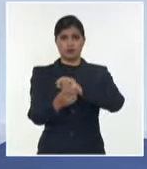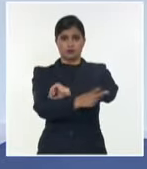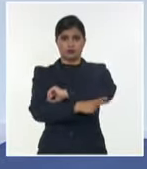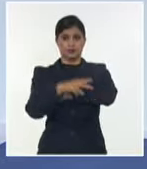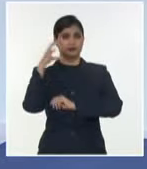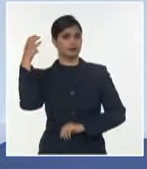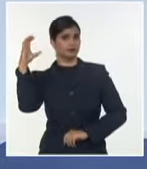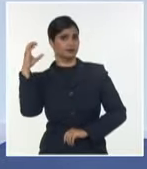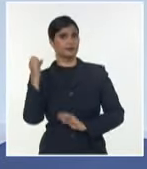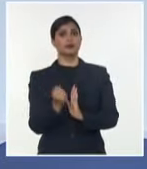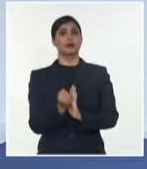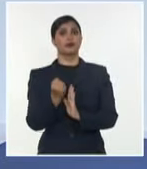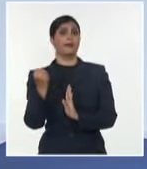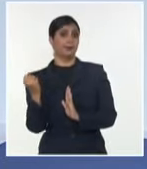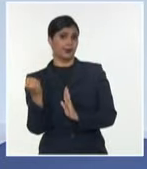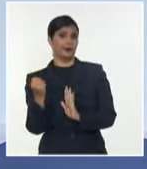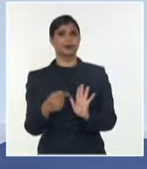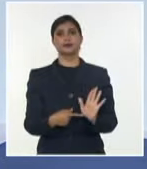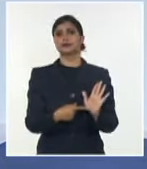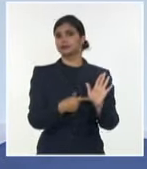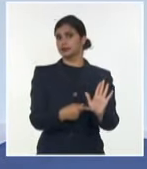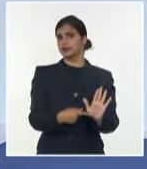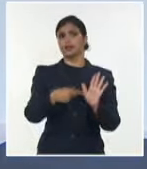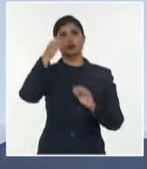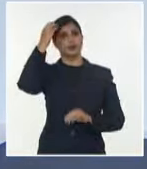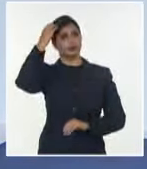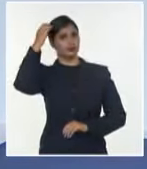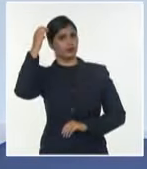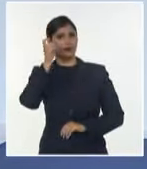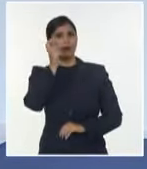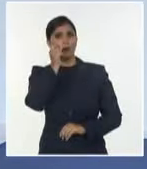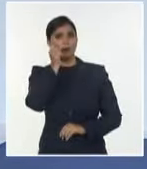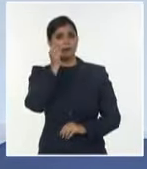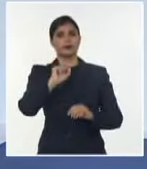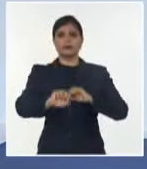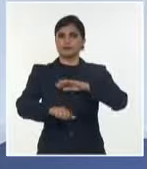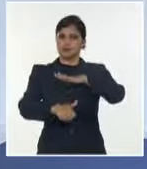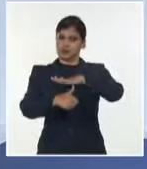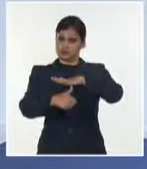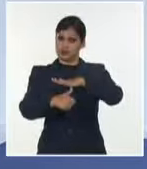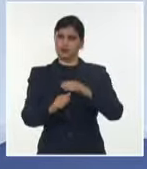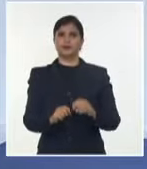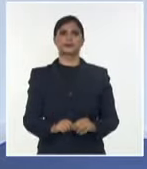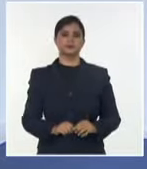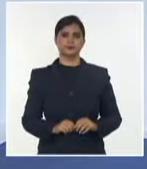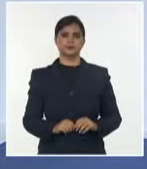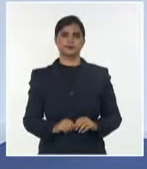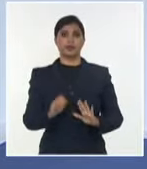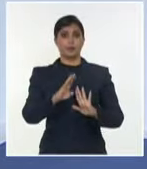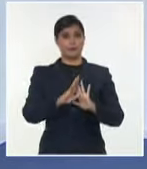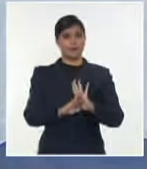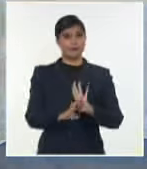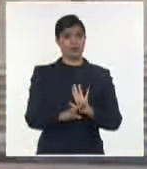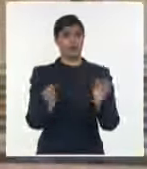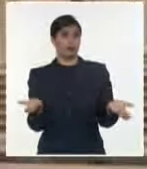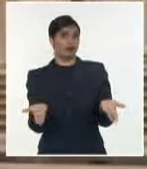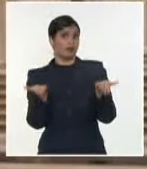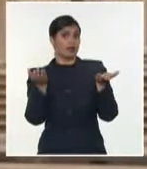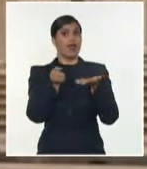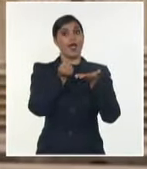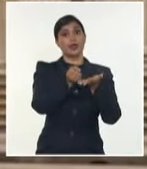reforma pensional presentada por el gobierno de Gustavo Petro. La medida que busca beneficiar a millones de ancianos en el